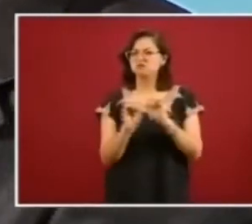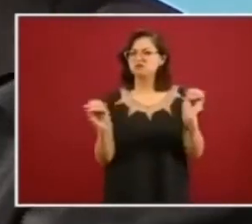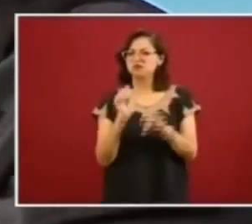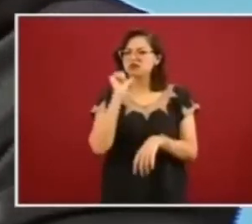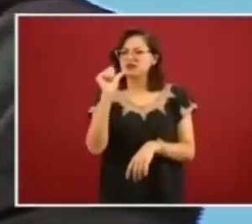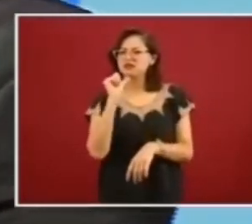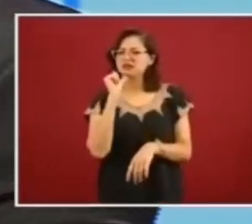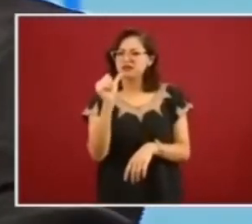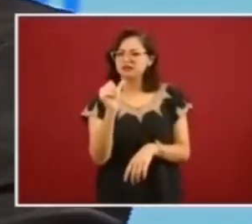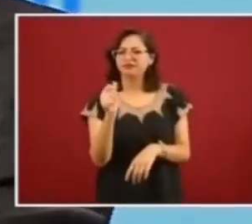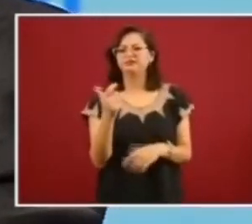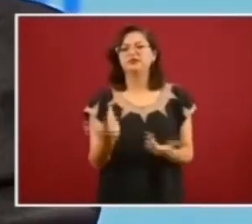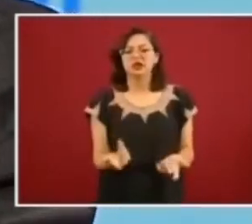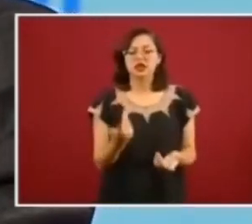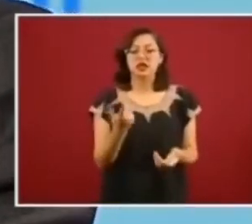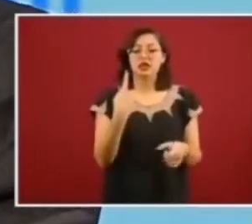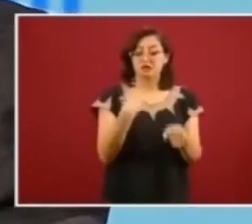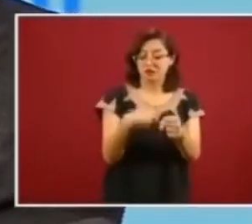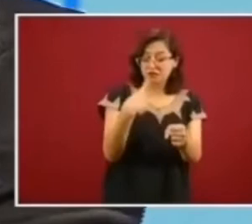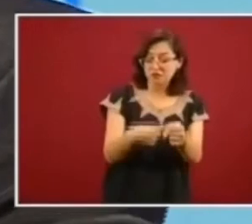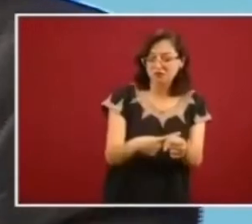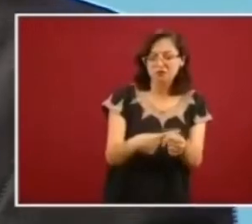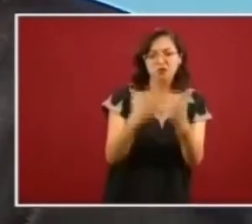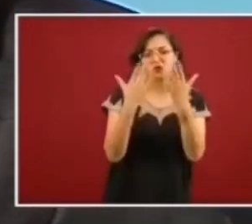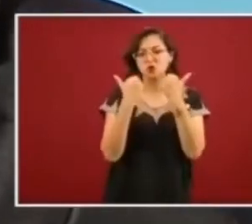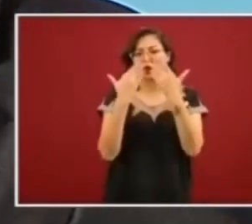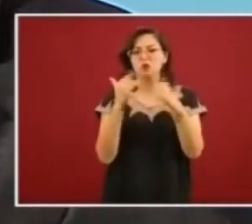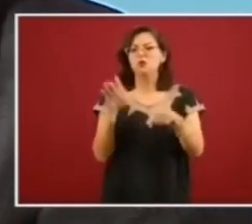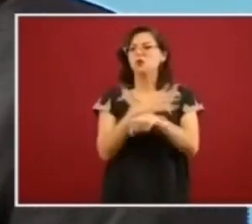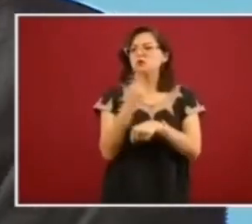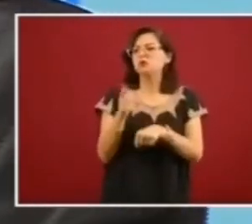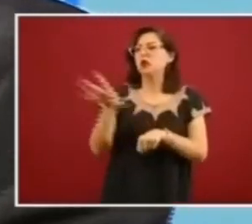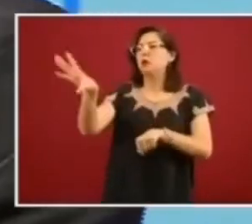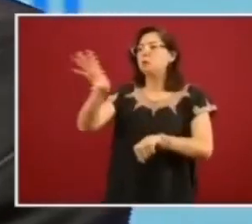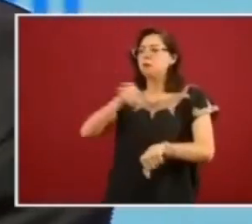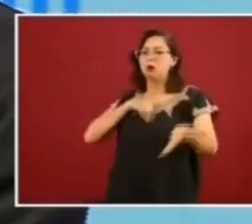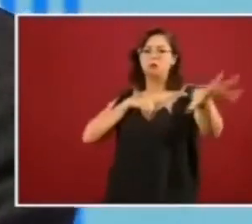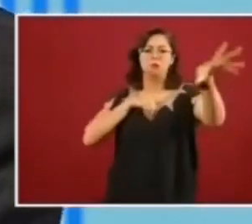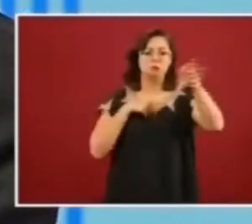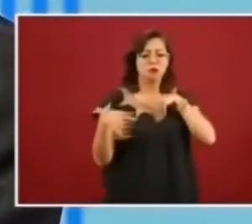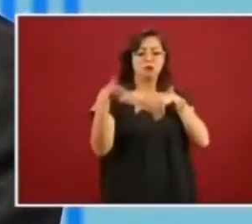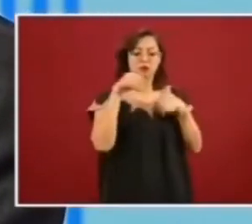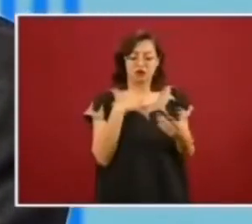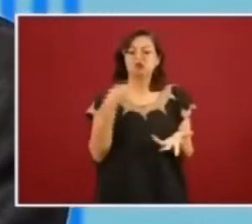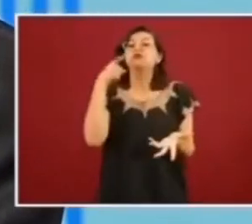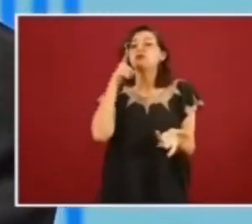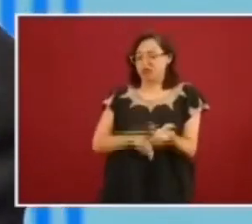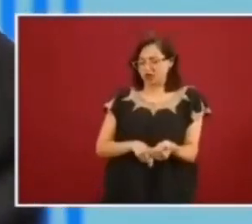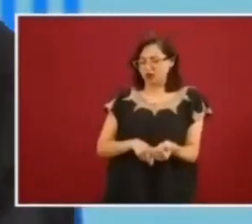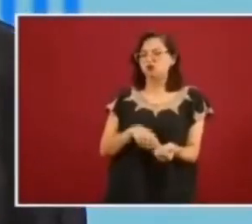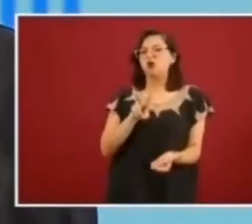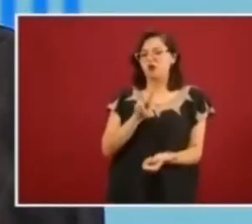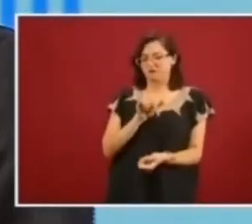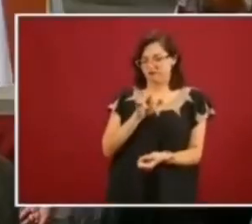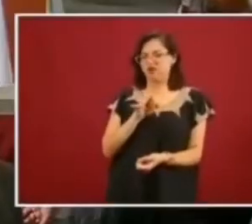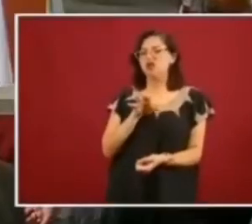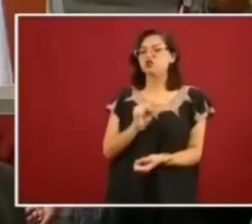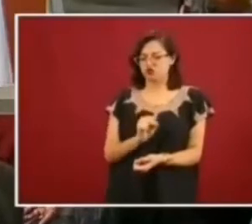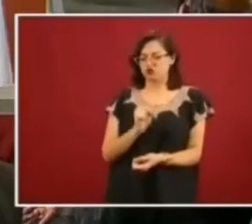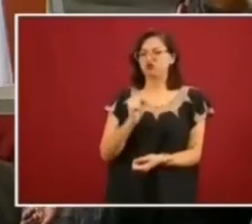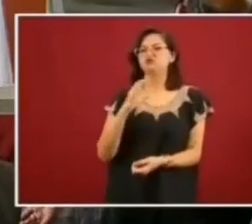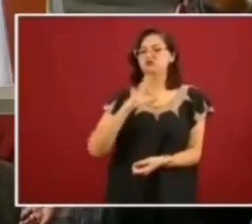muchas condiciones de salud causadas por agentes infecciosos en los que existe infección sin causar en